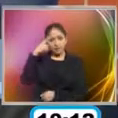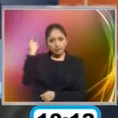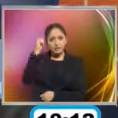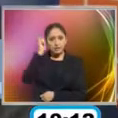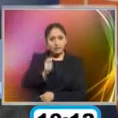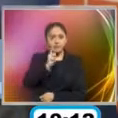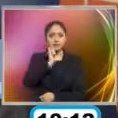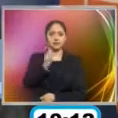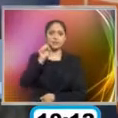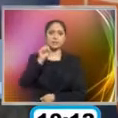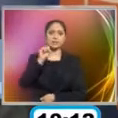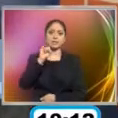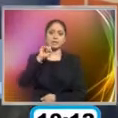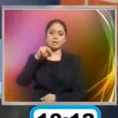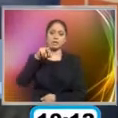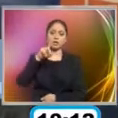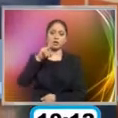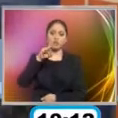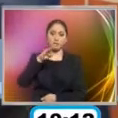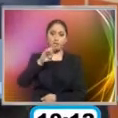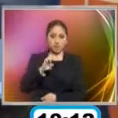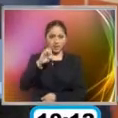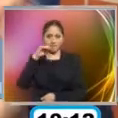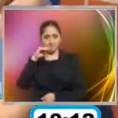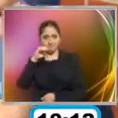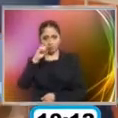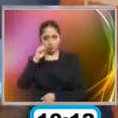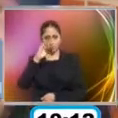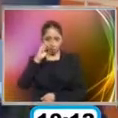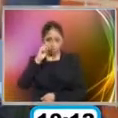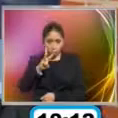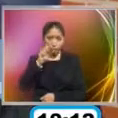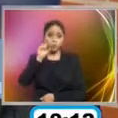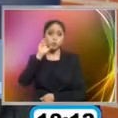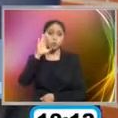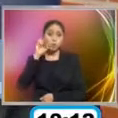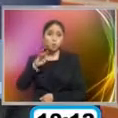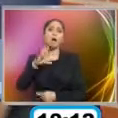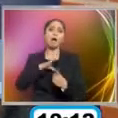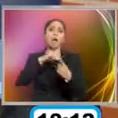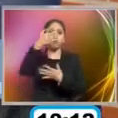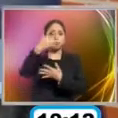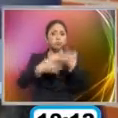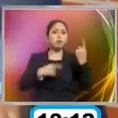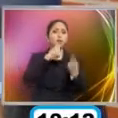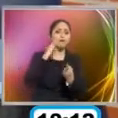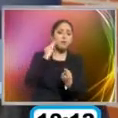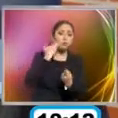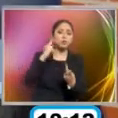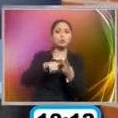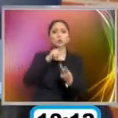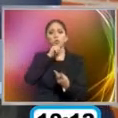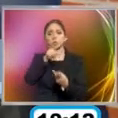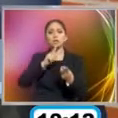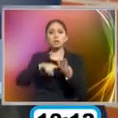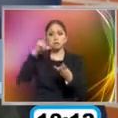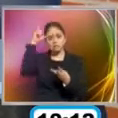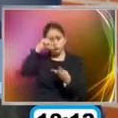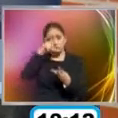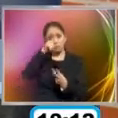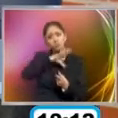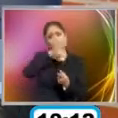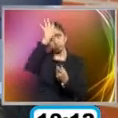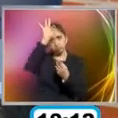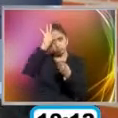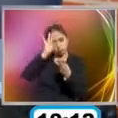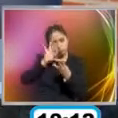entrar en síndromemoscow.com y ahí están todos los iconos de Facebook, Twitter, Instagram. A partir de ahí pueden entrar a todos y además así ven